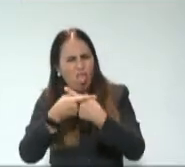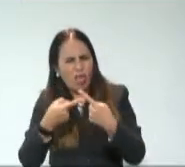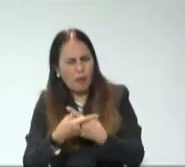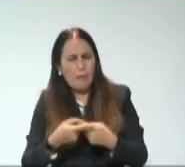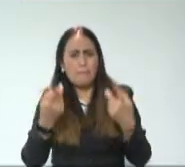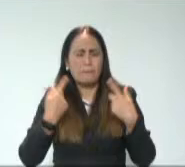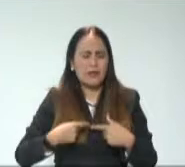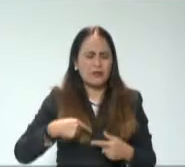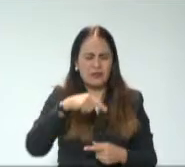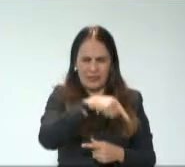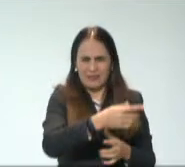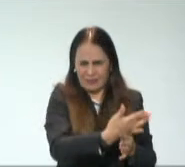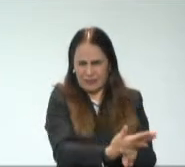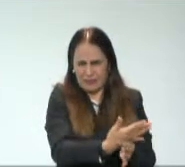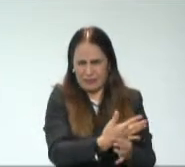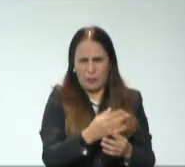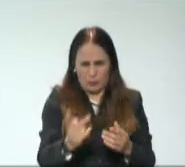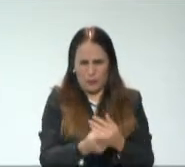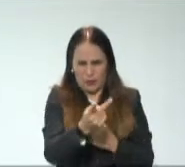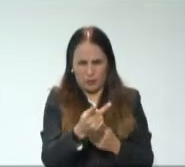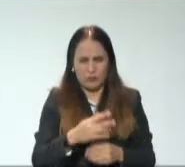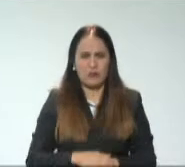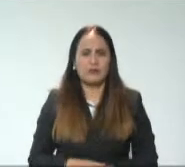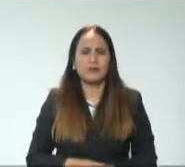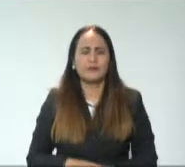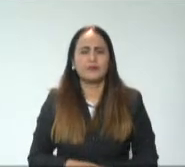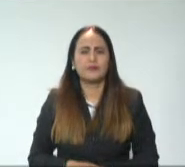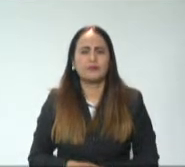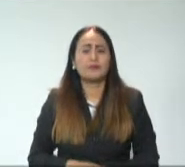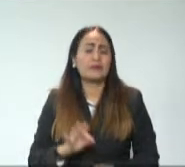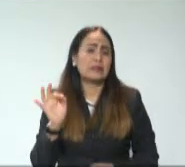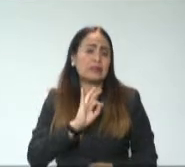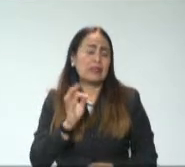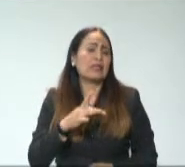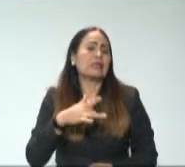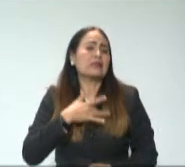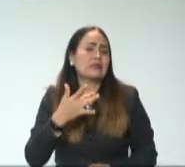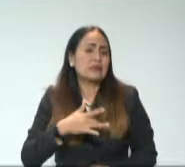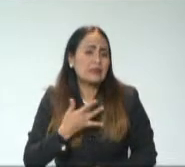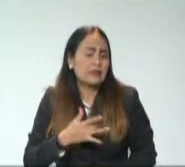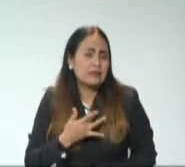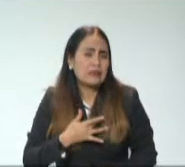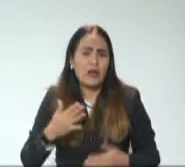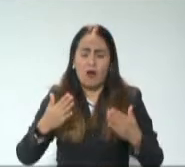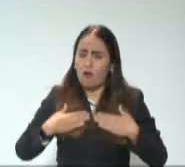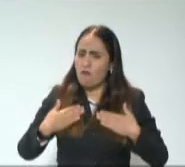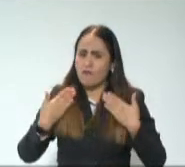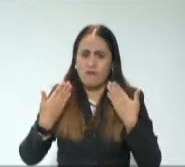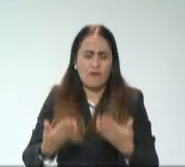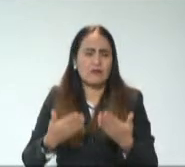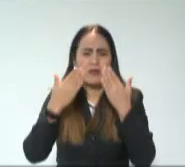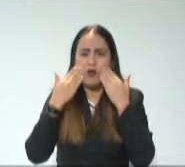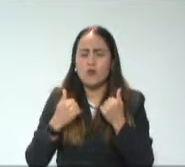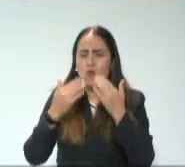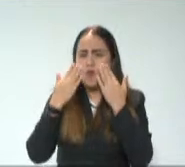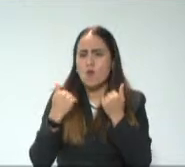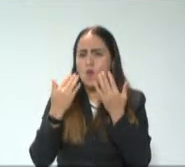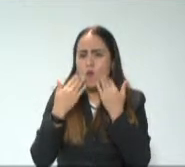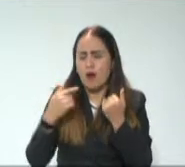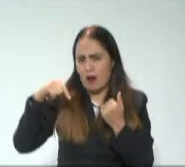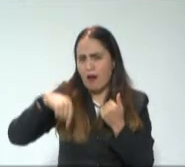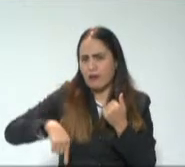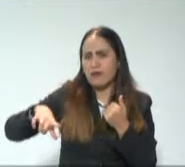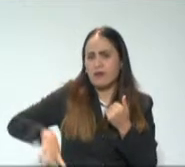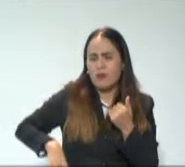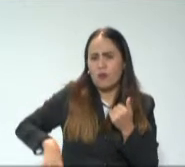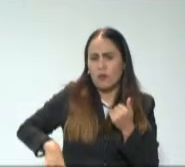que produce esta pregunta Tiene una apreciación de desconfianza o de menor confianza